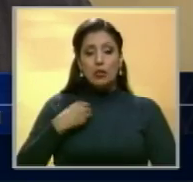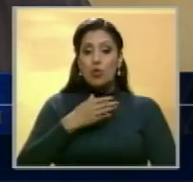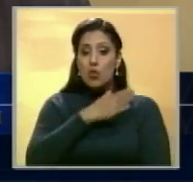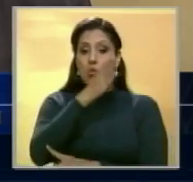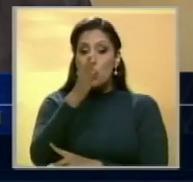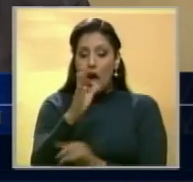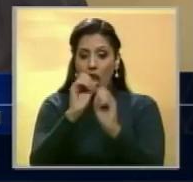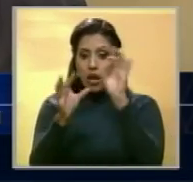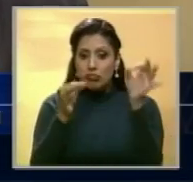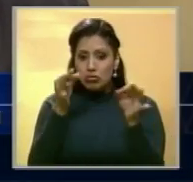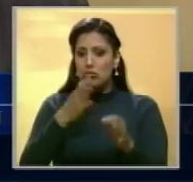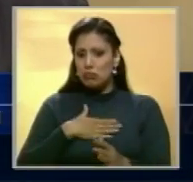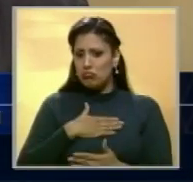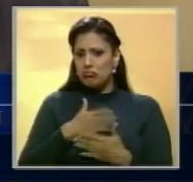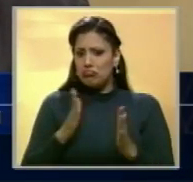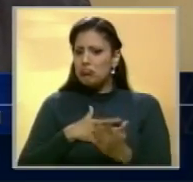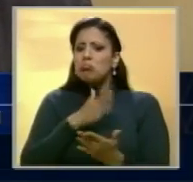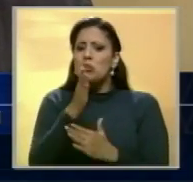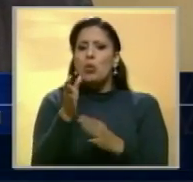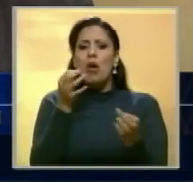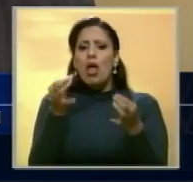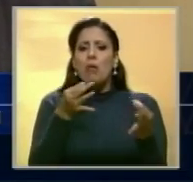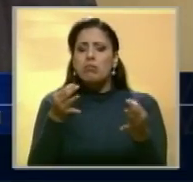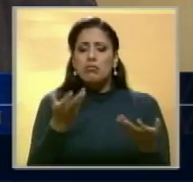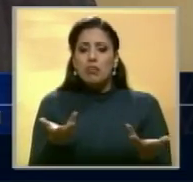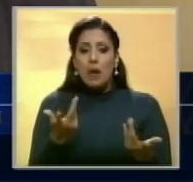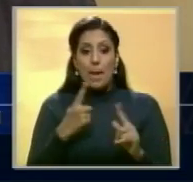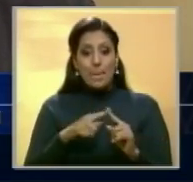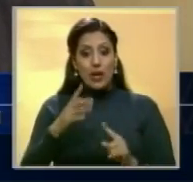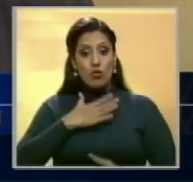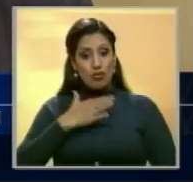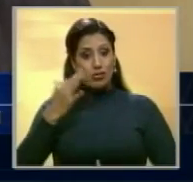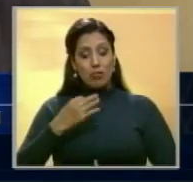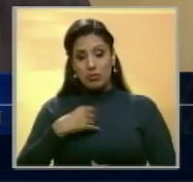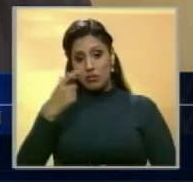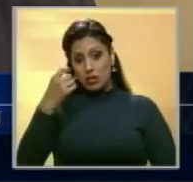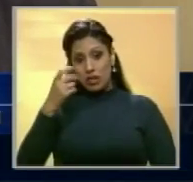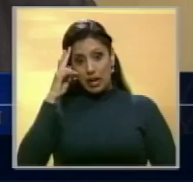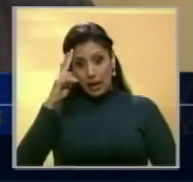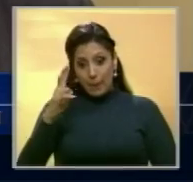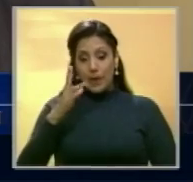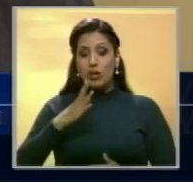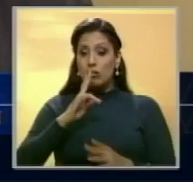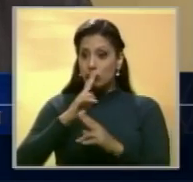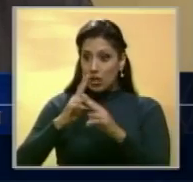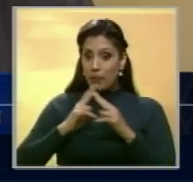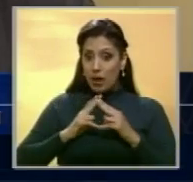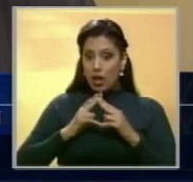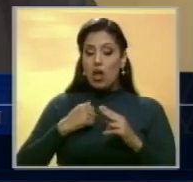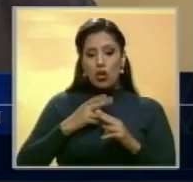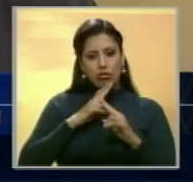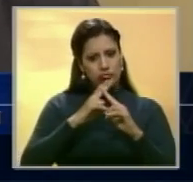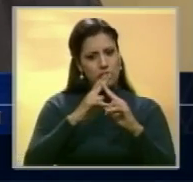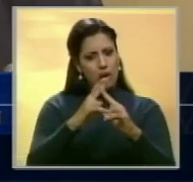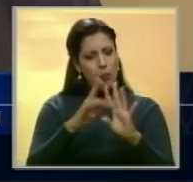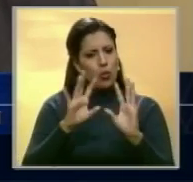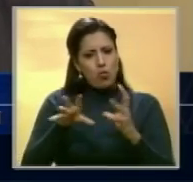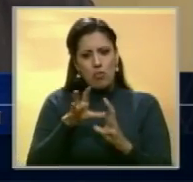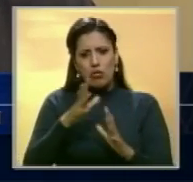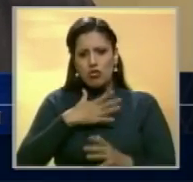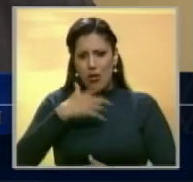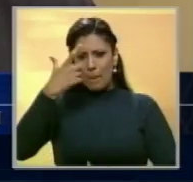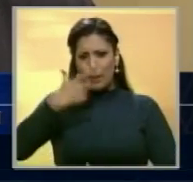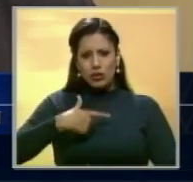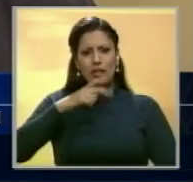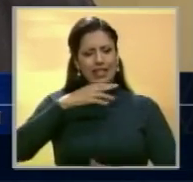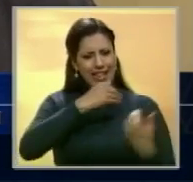algún caso, yo lo he hecho, he ido como se debe hacer, pues, respondiendo ante los actos. Yo soy una